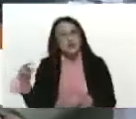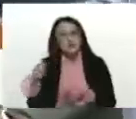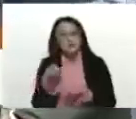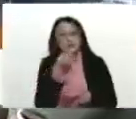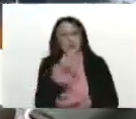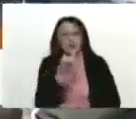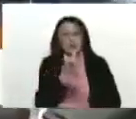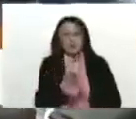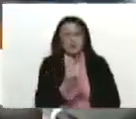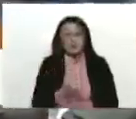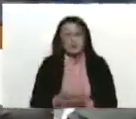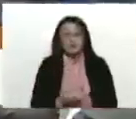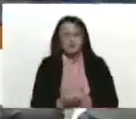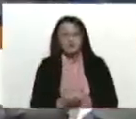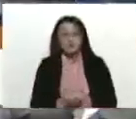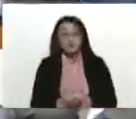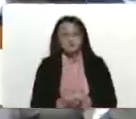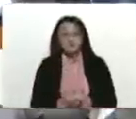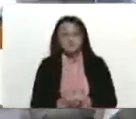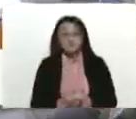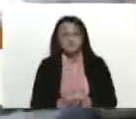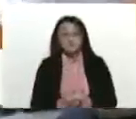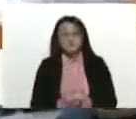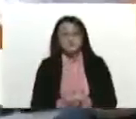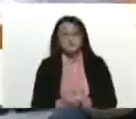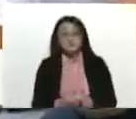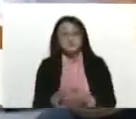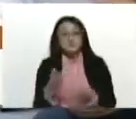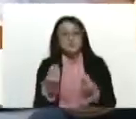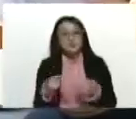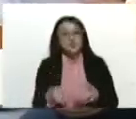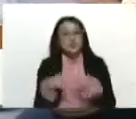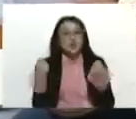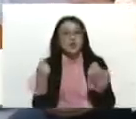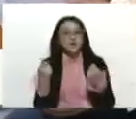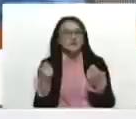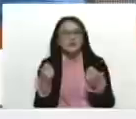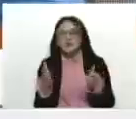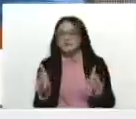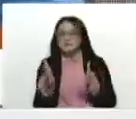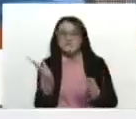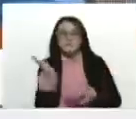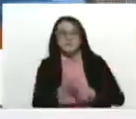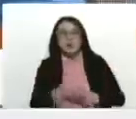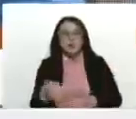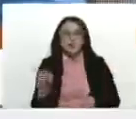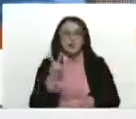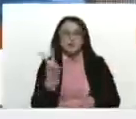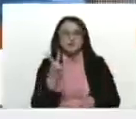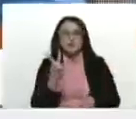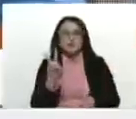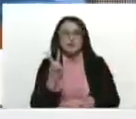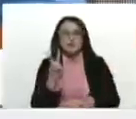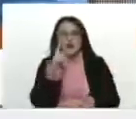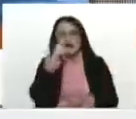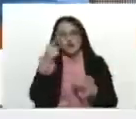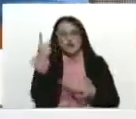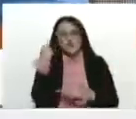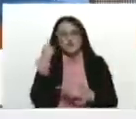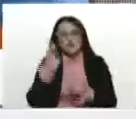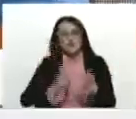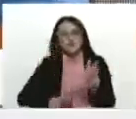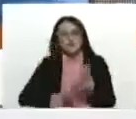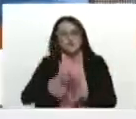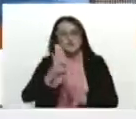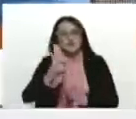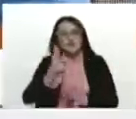buena noticia sí hicieron mucho daño pero no lograron derrotar a Venezuela el año pasado tuvimos la tasa de crecimiento